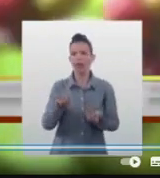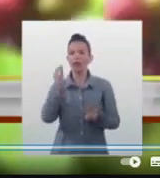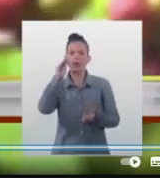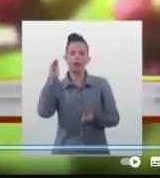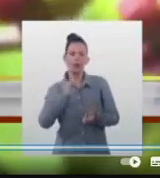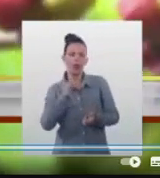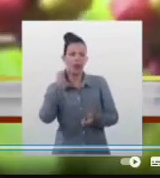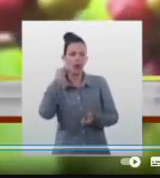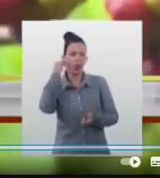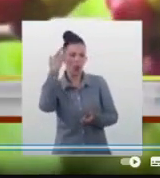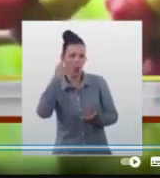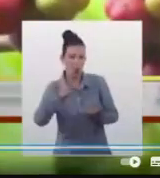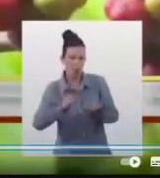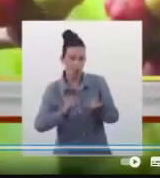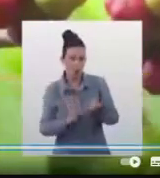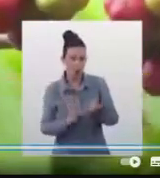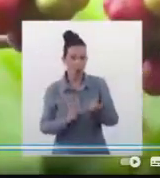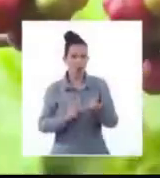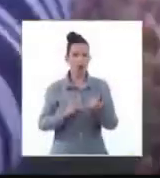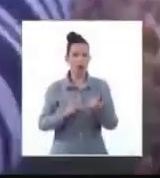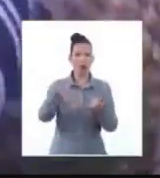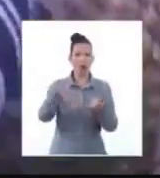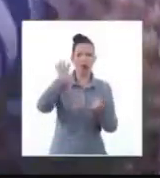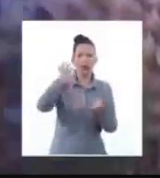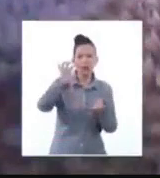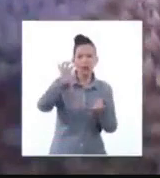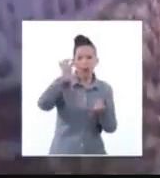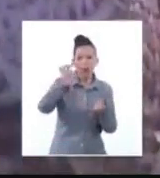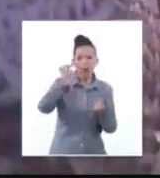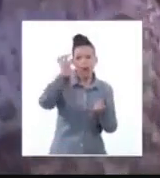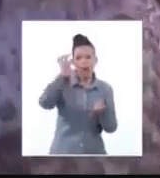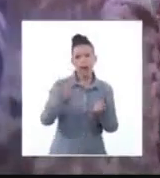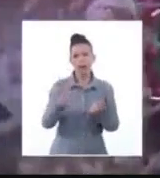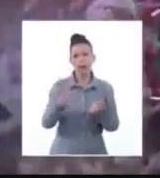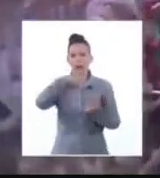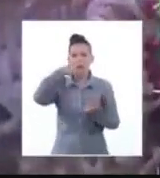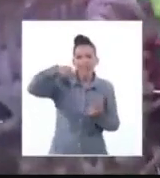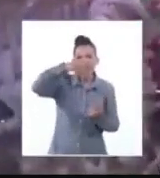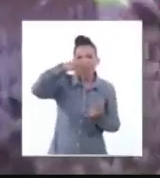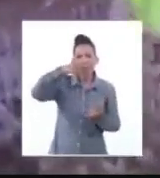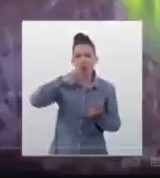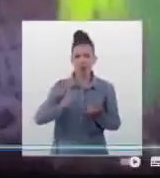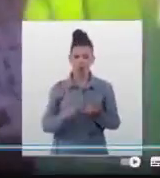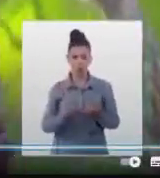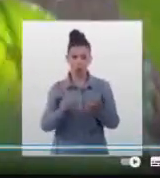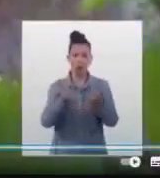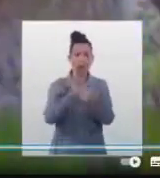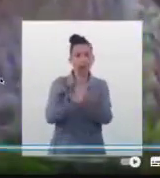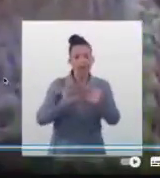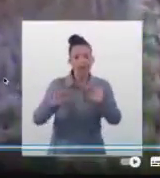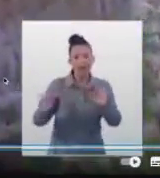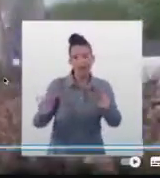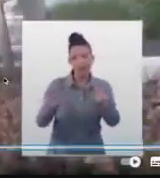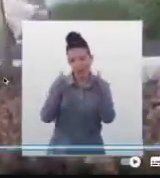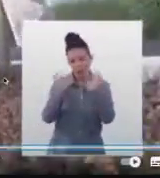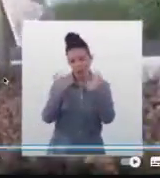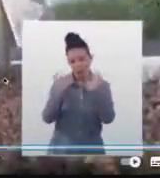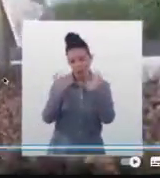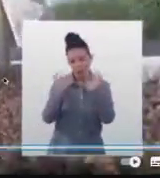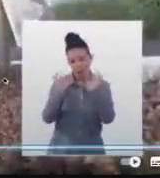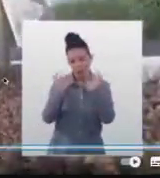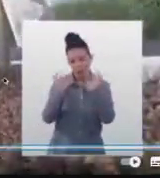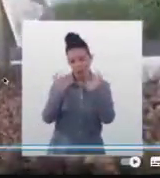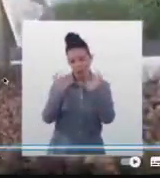balance, aroma, sabor, cuerpo, limpieza y el dulzor característico propio de las montañas del territorio. El dulzor